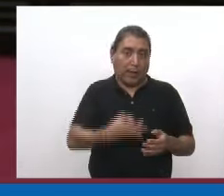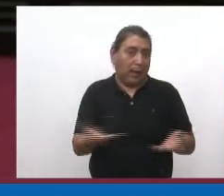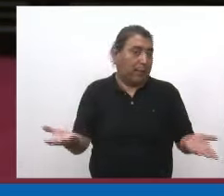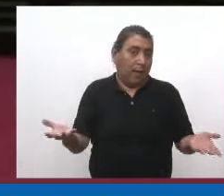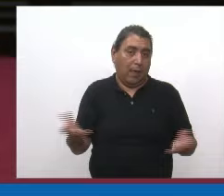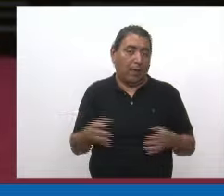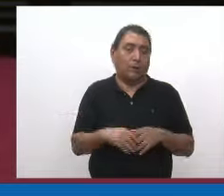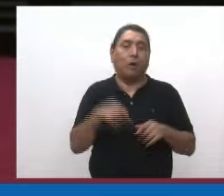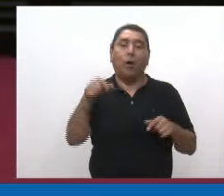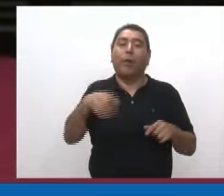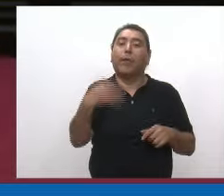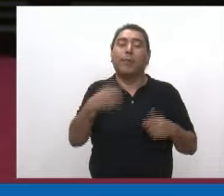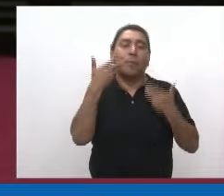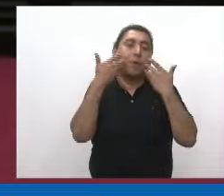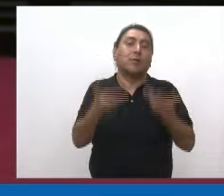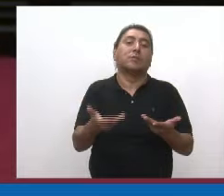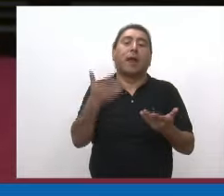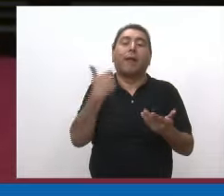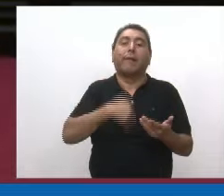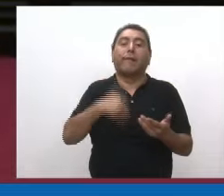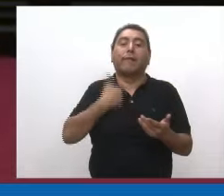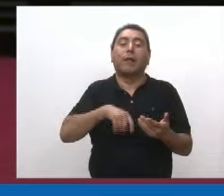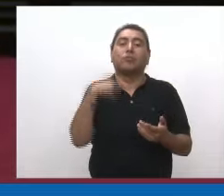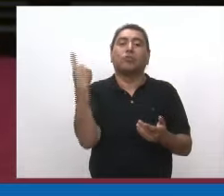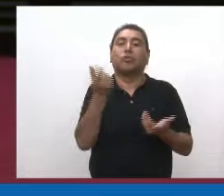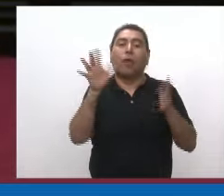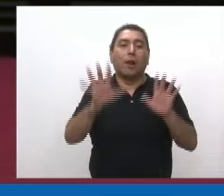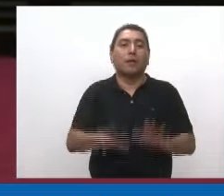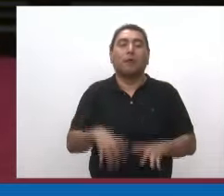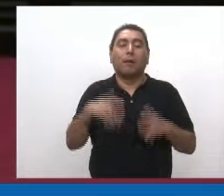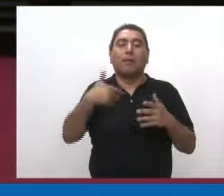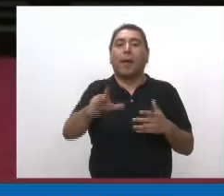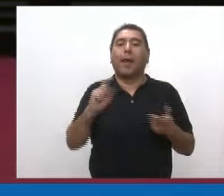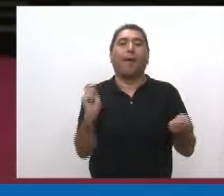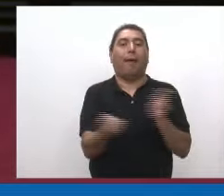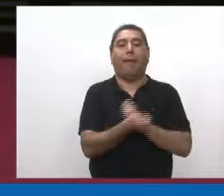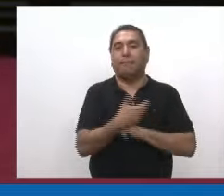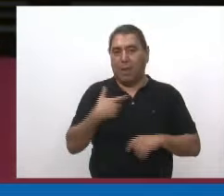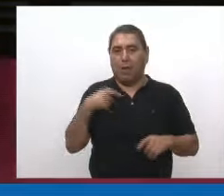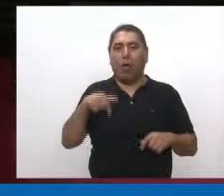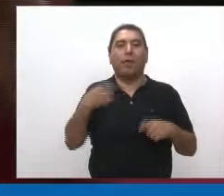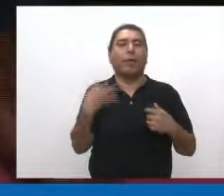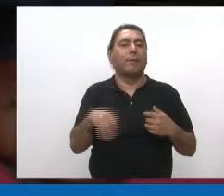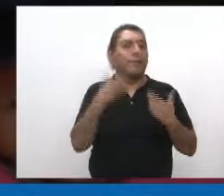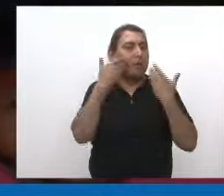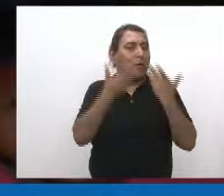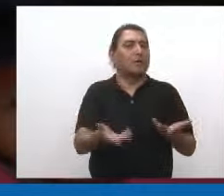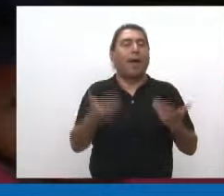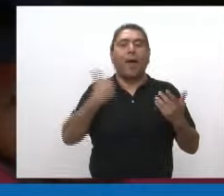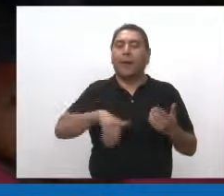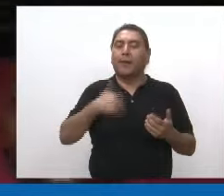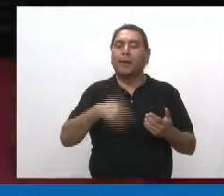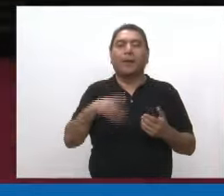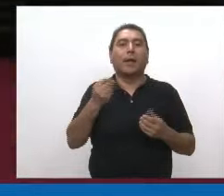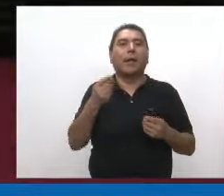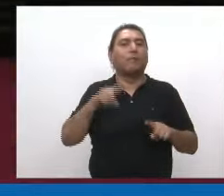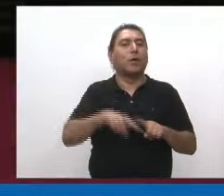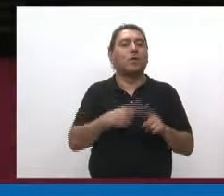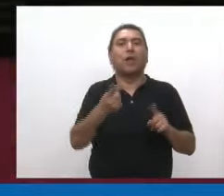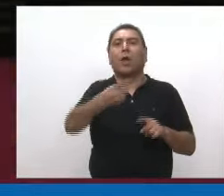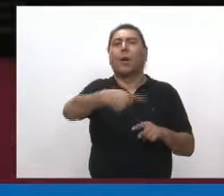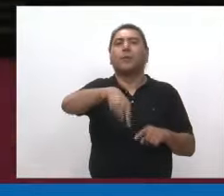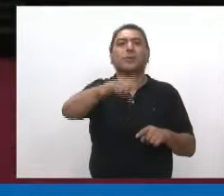Hoy tenemos que demostrarle a Argentina que estamos listos para cambiar. Hoy tenemos que demostrarle a Argentina que la política no es lo que ellos